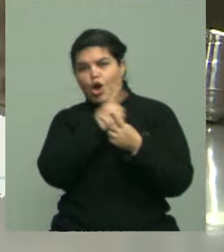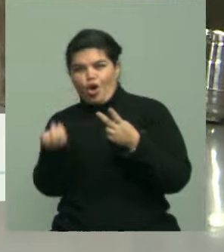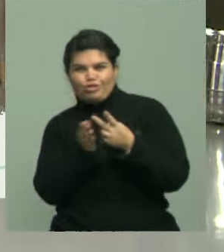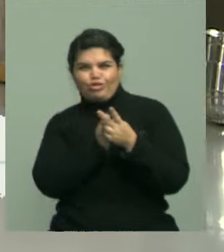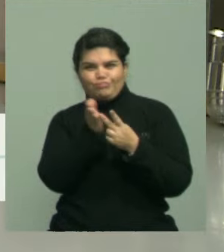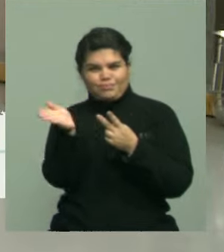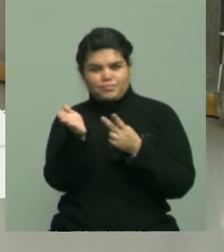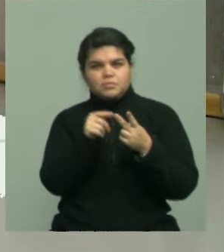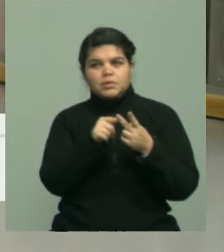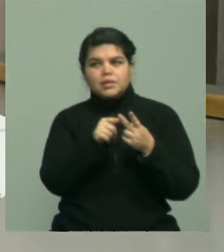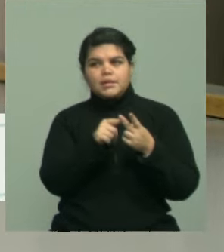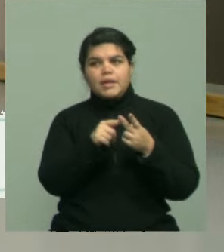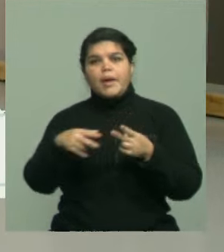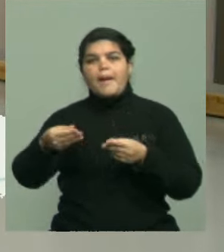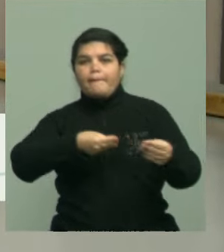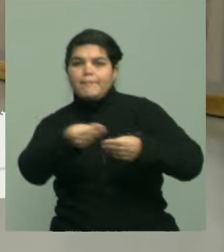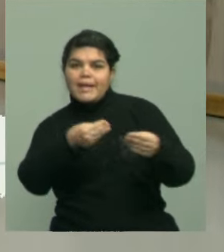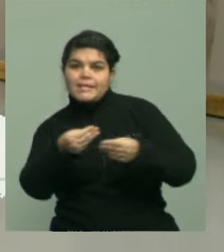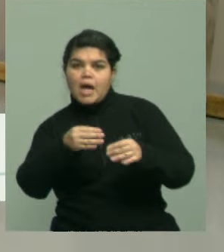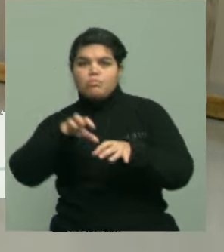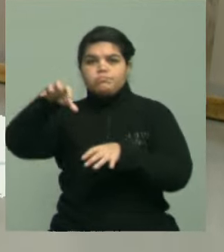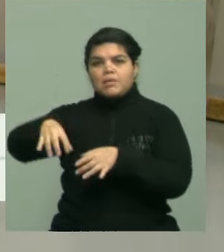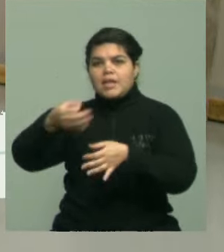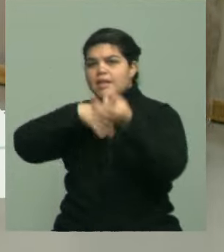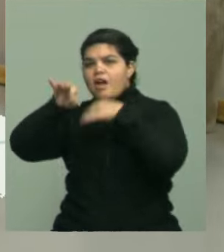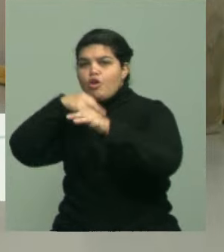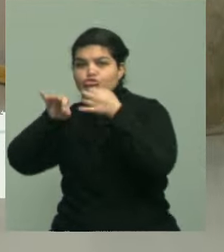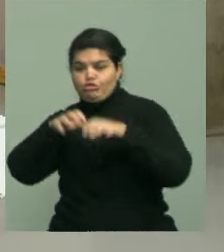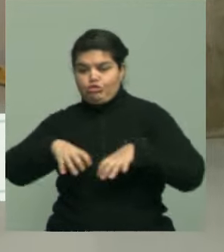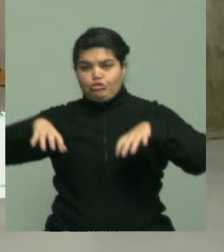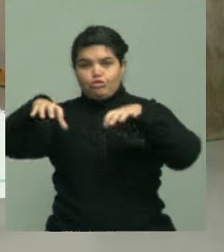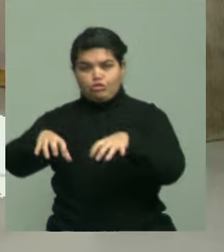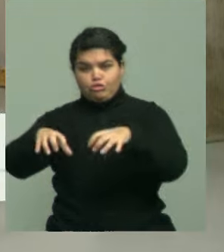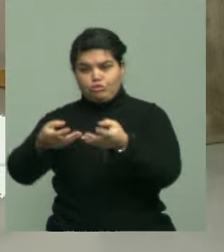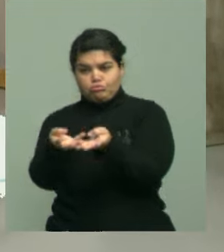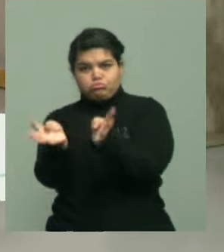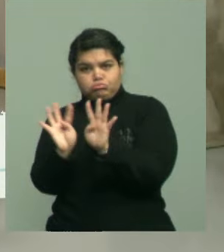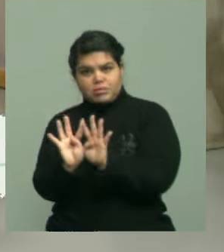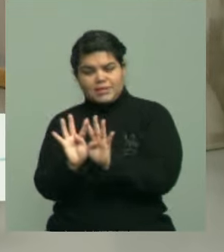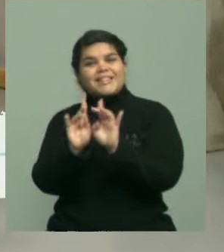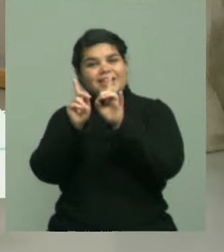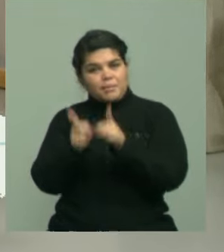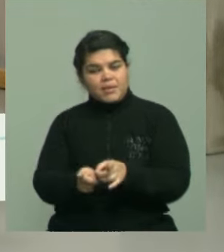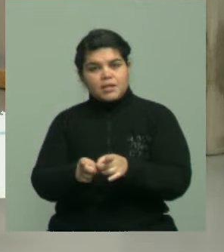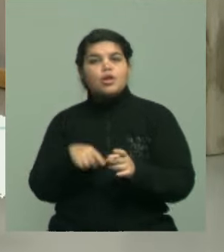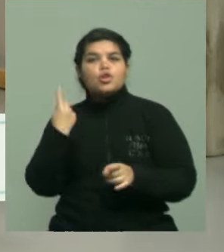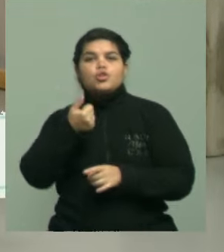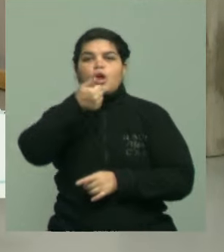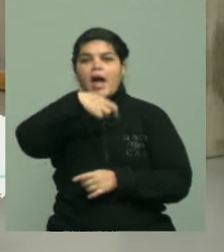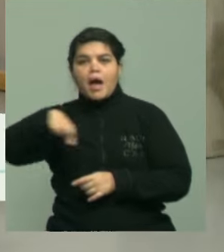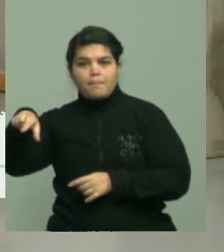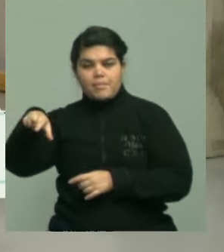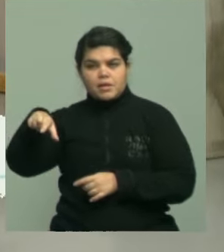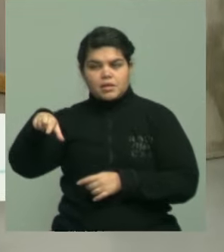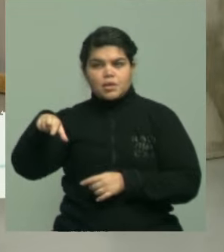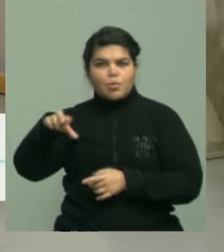que es entre negocios, entre empresas, uh-huh, business to business, que hemos hecho una aplicación que hace un